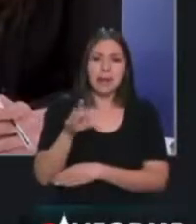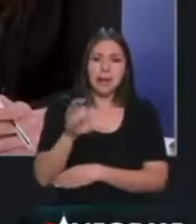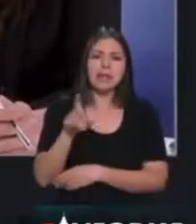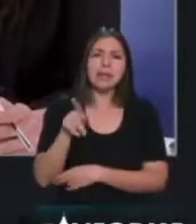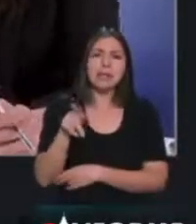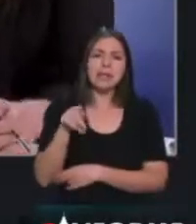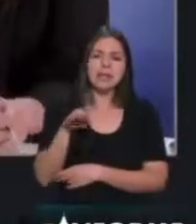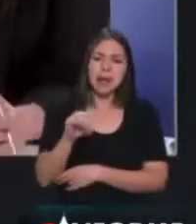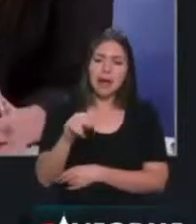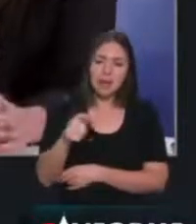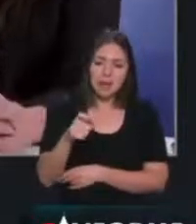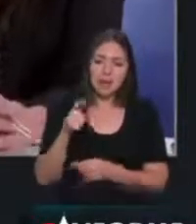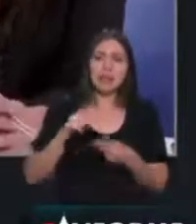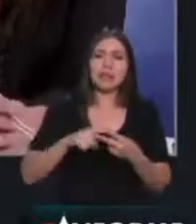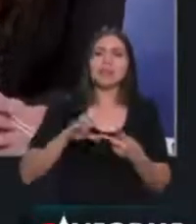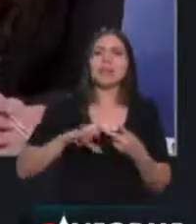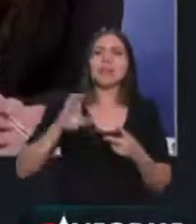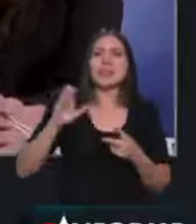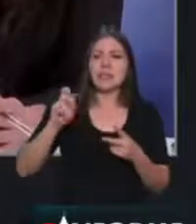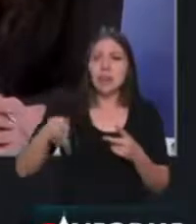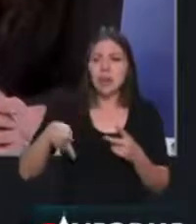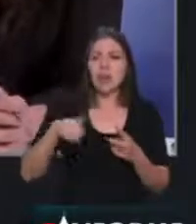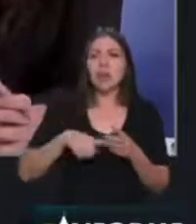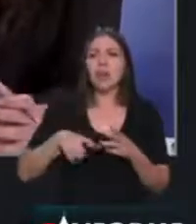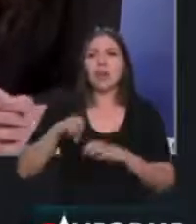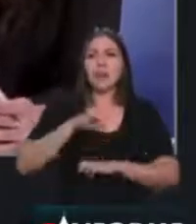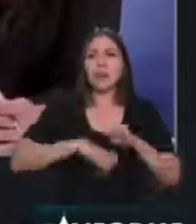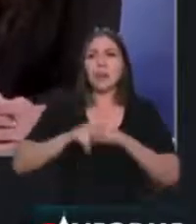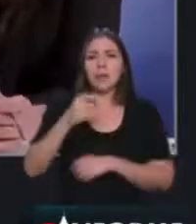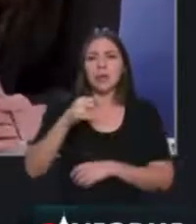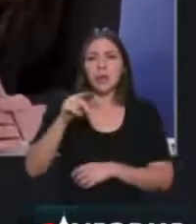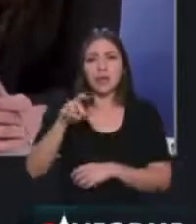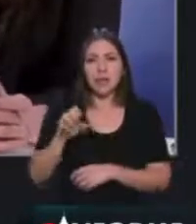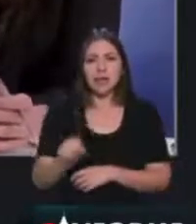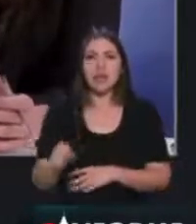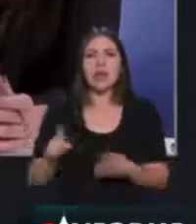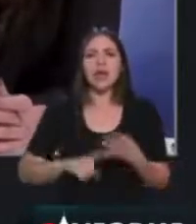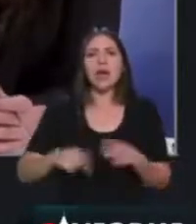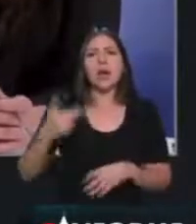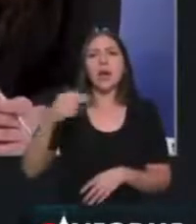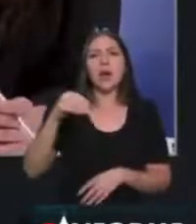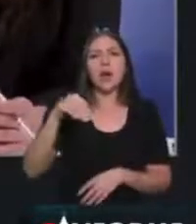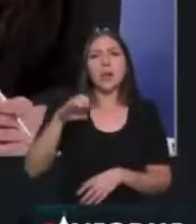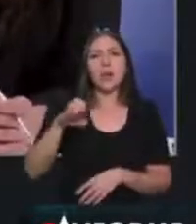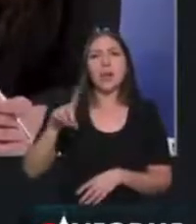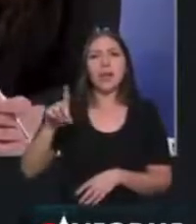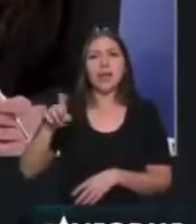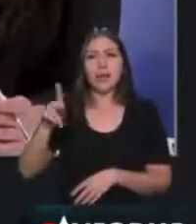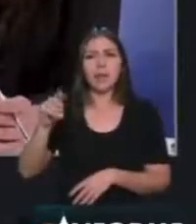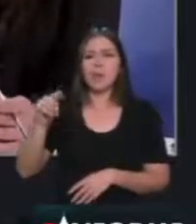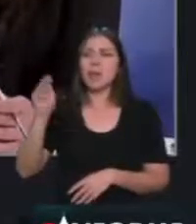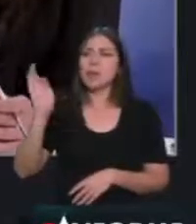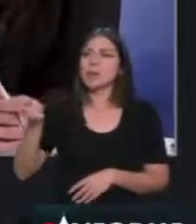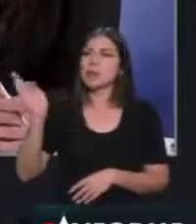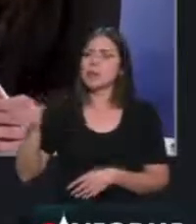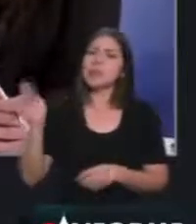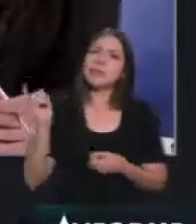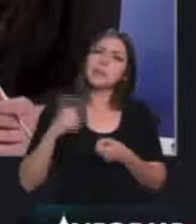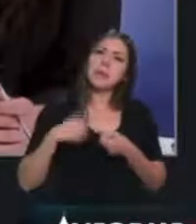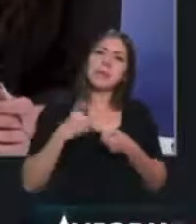de Desarrollo, Industrias Peñoles, Home Depot. Y digo tenían